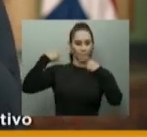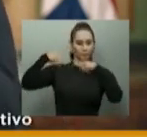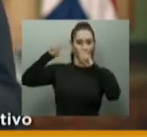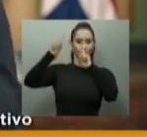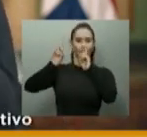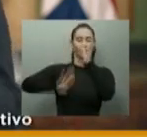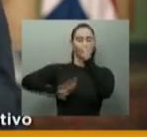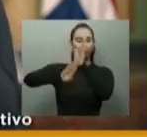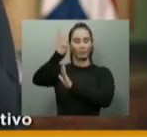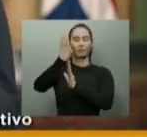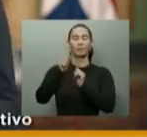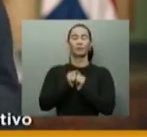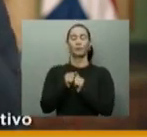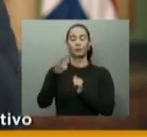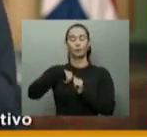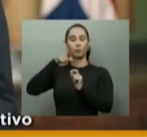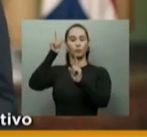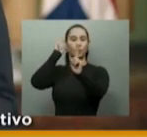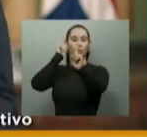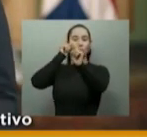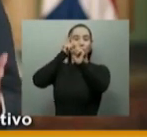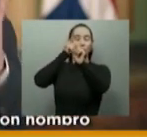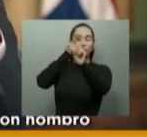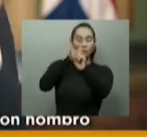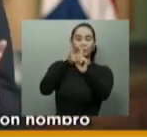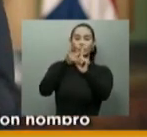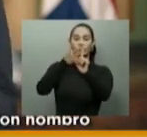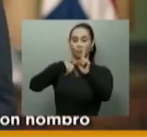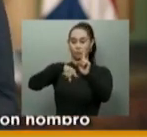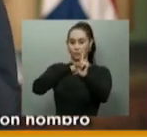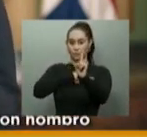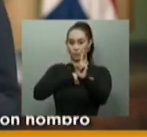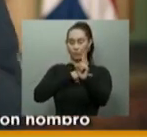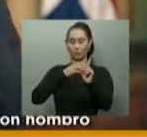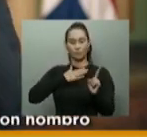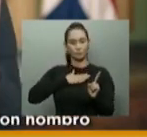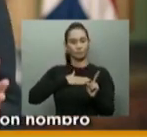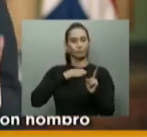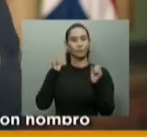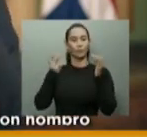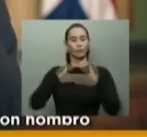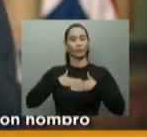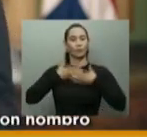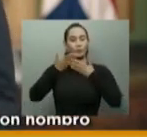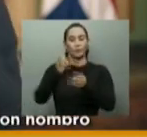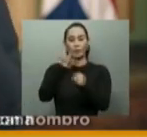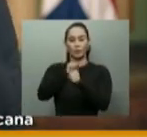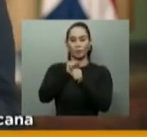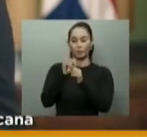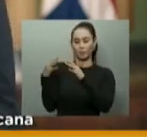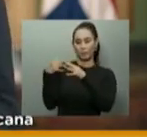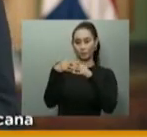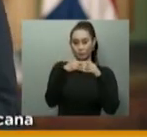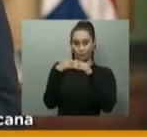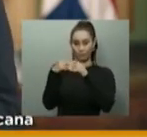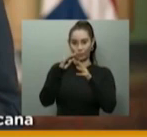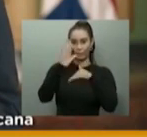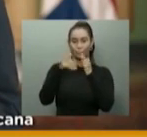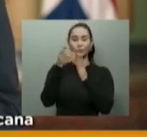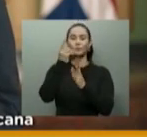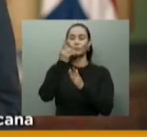viene con una reforma fiscal en estos momentos traería también una terrible